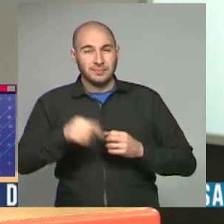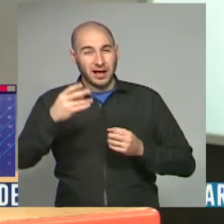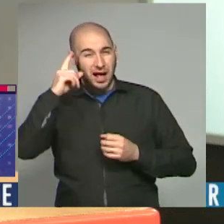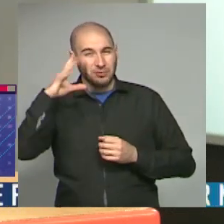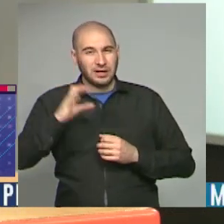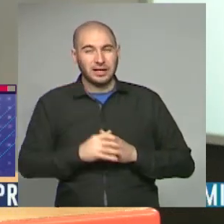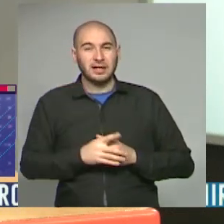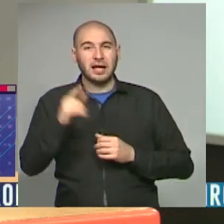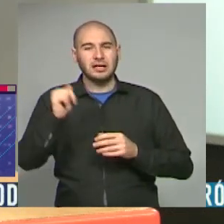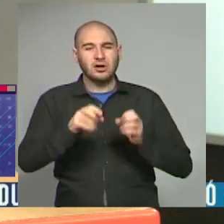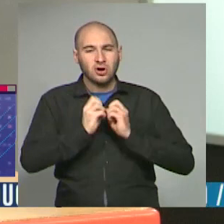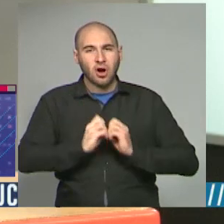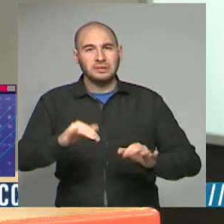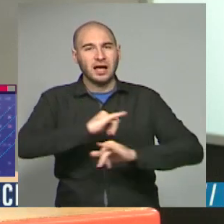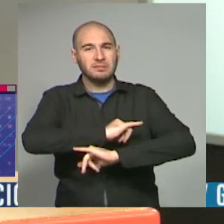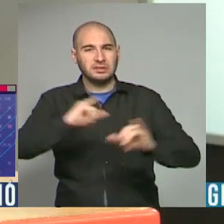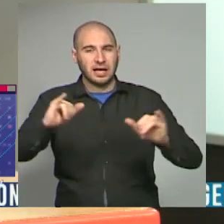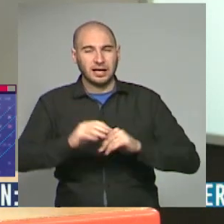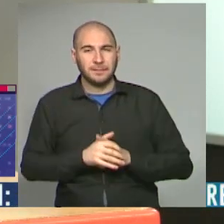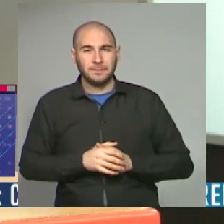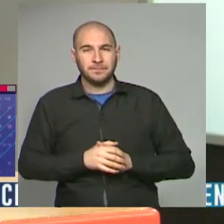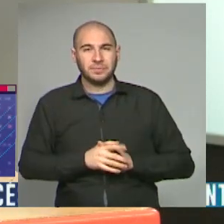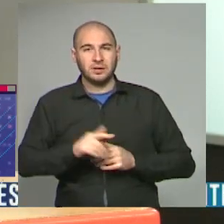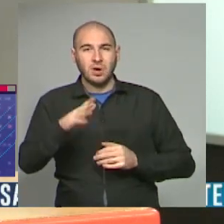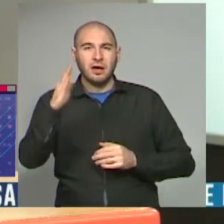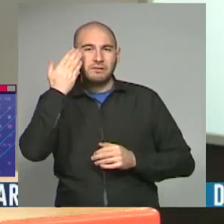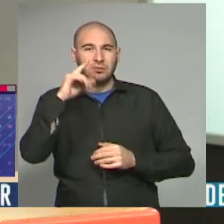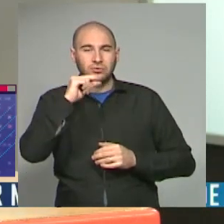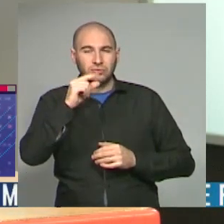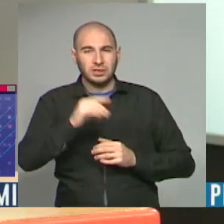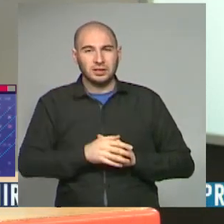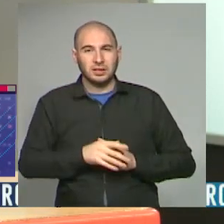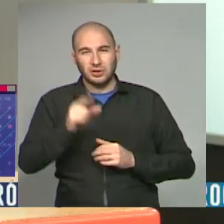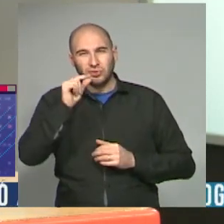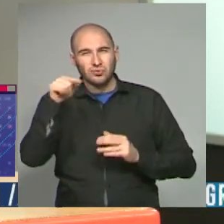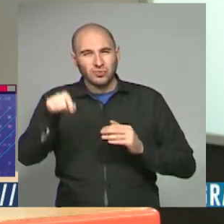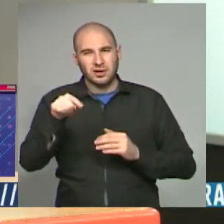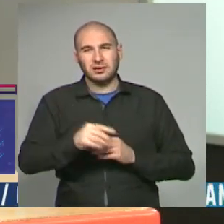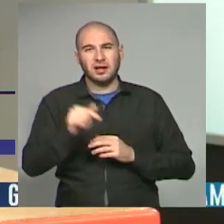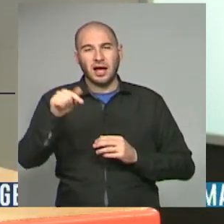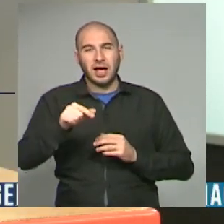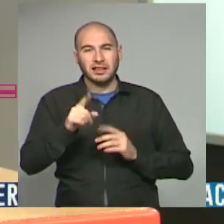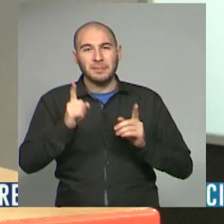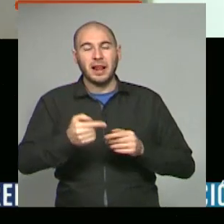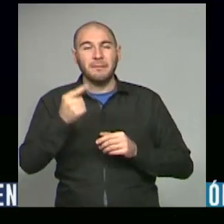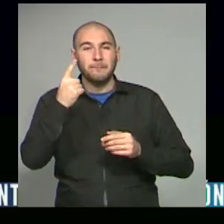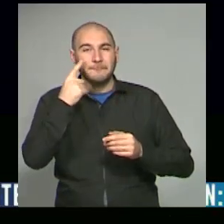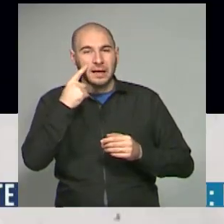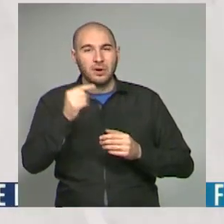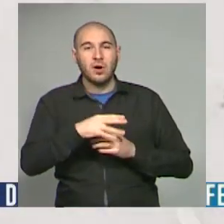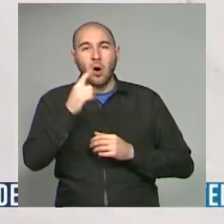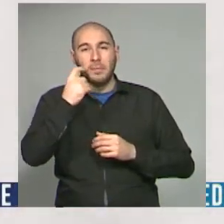recordemos que esto iniciaba con un mensaje en las redes sociales, en Twitter específicamente, y una transmisión en vivo de